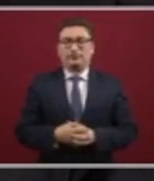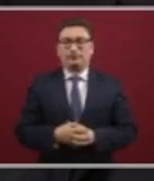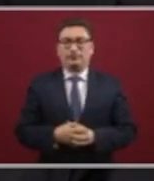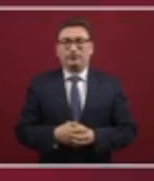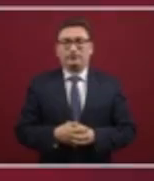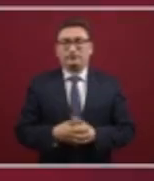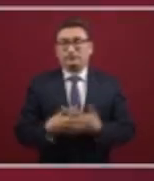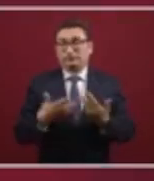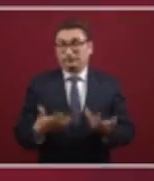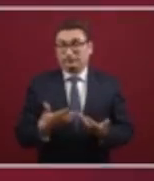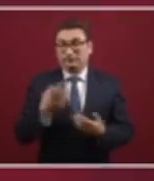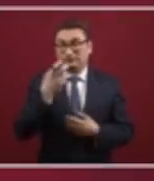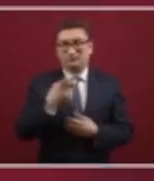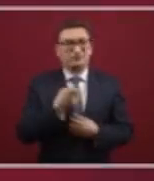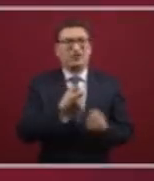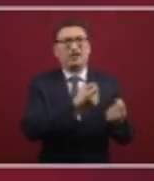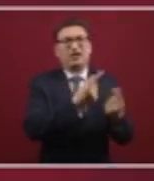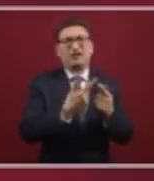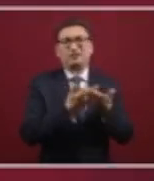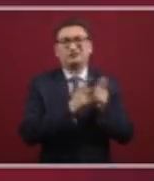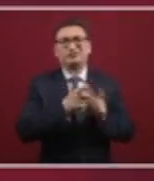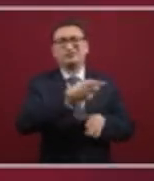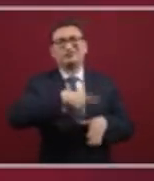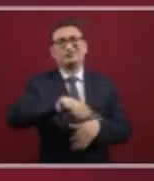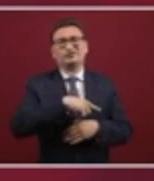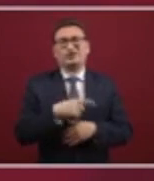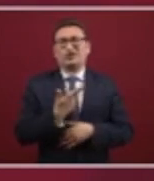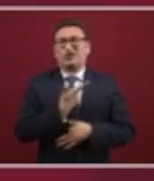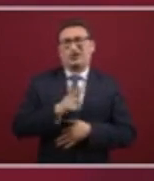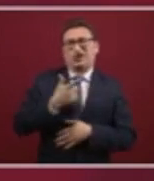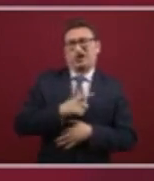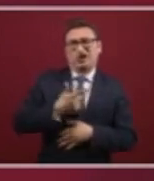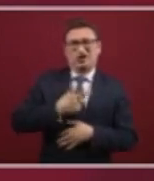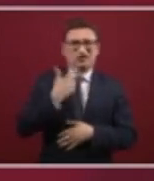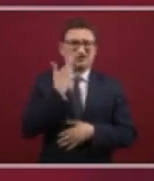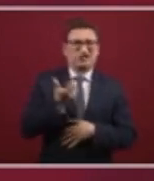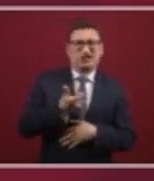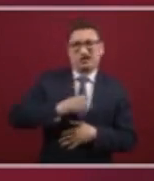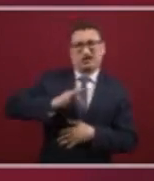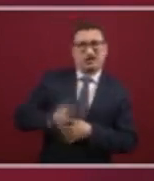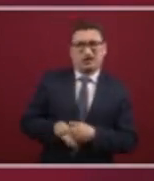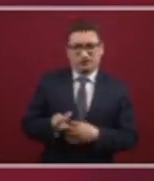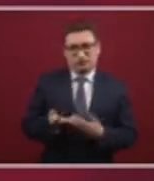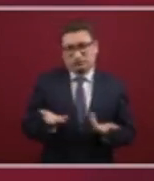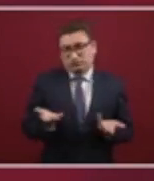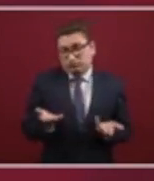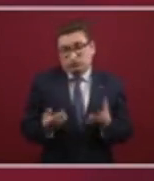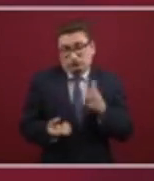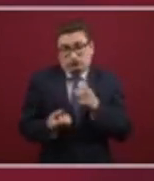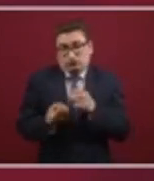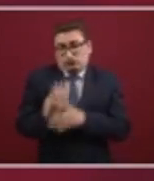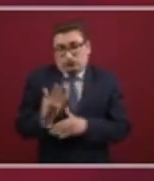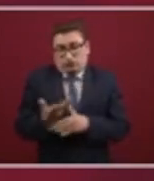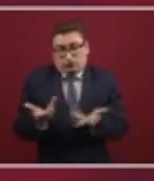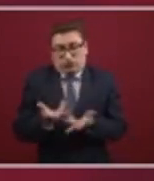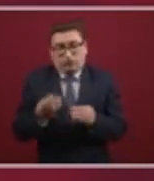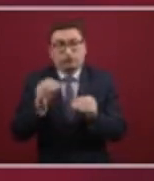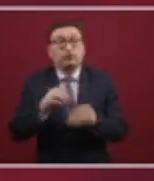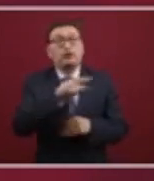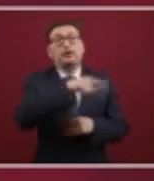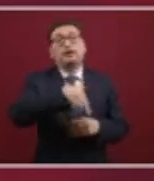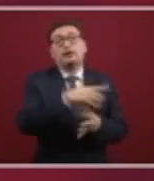pues hay quienes no quieren aceptar esta nueva política y hablan de despidos